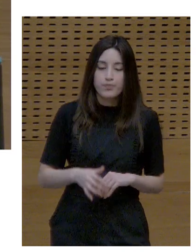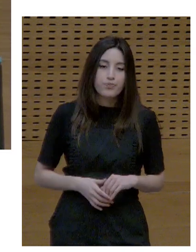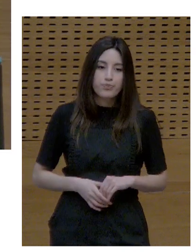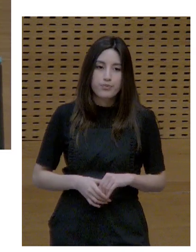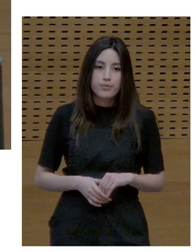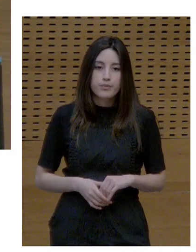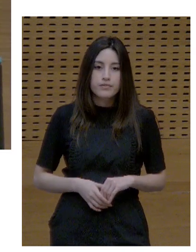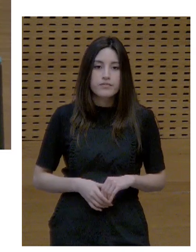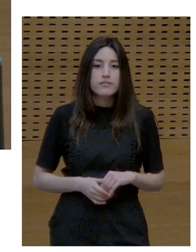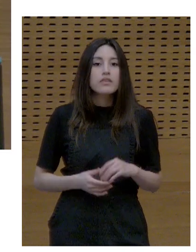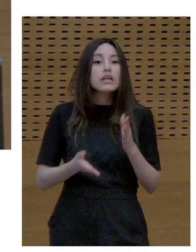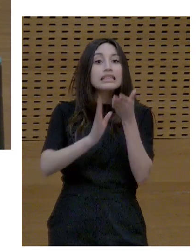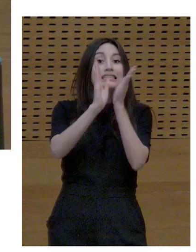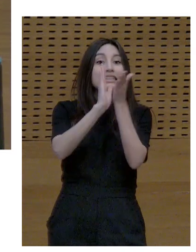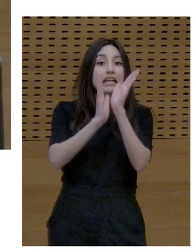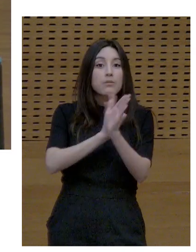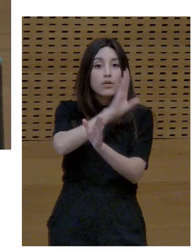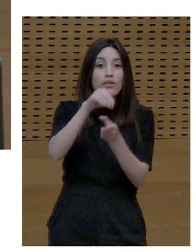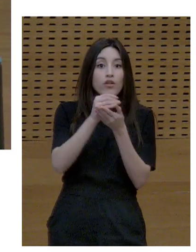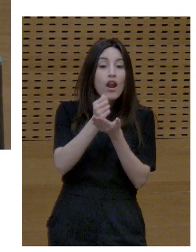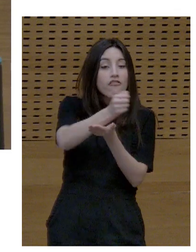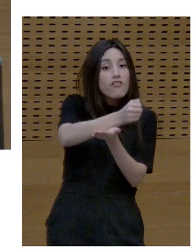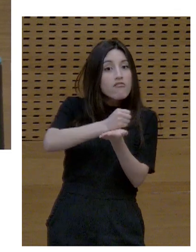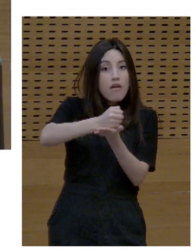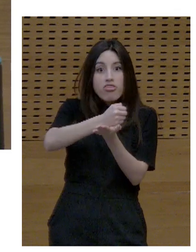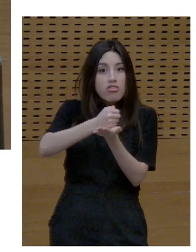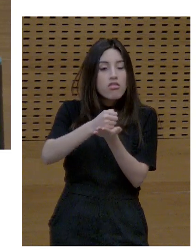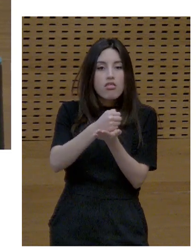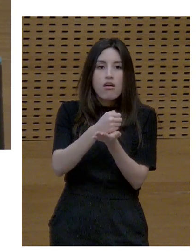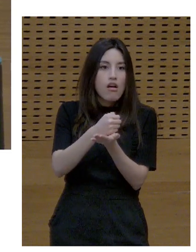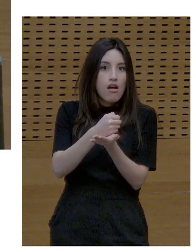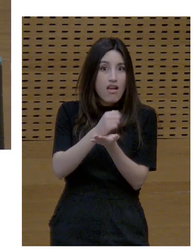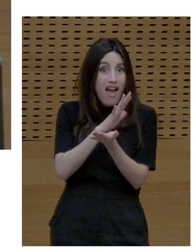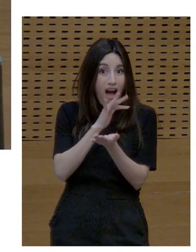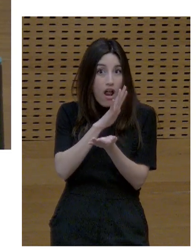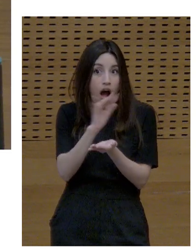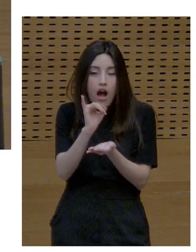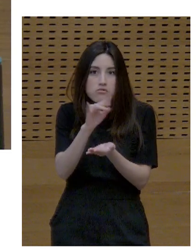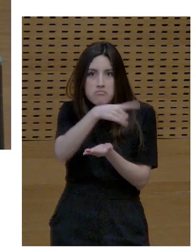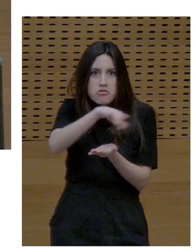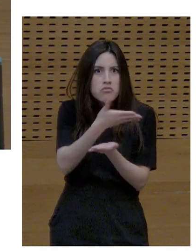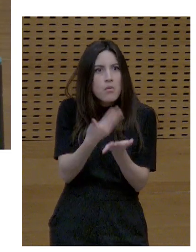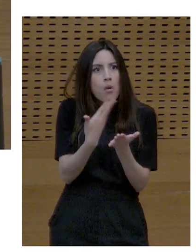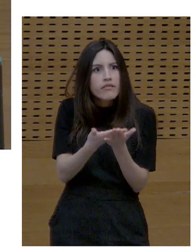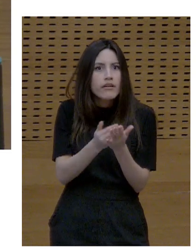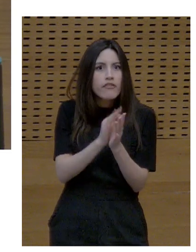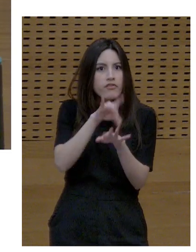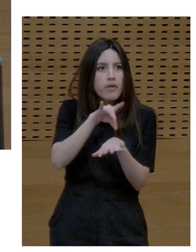los disponibles actualmente en la farmacia ha demostrado que enlentezca el avance de la